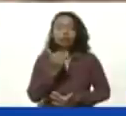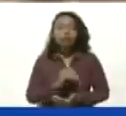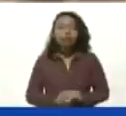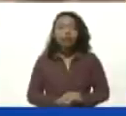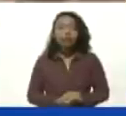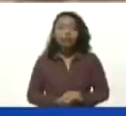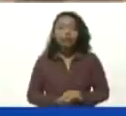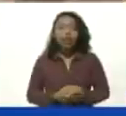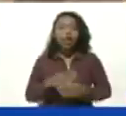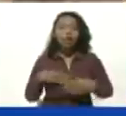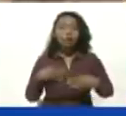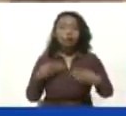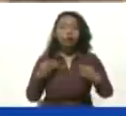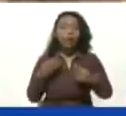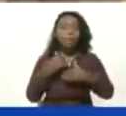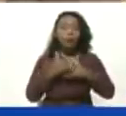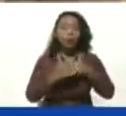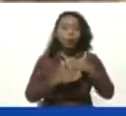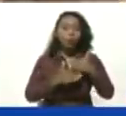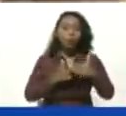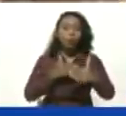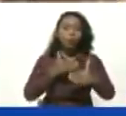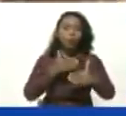Se recuperó poco a poco